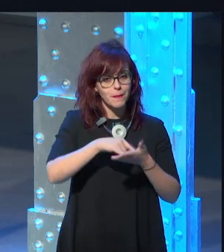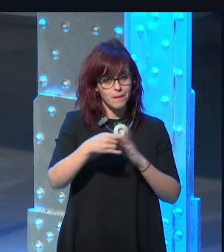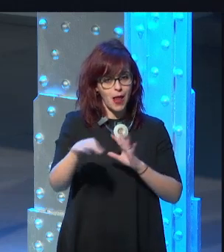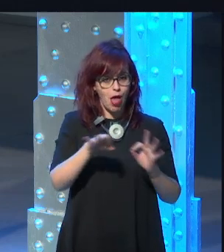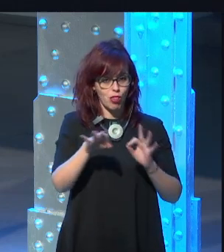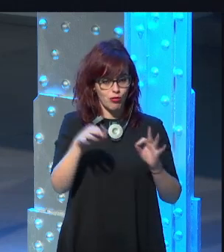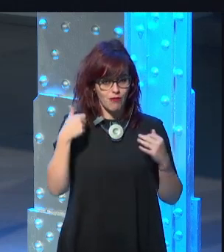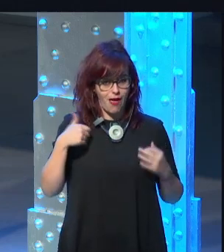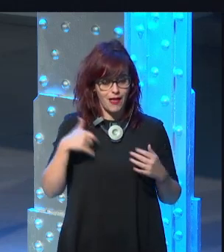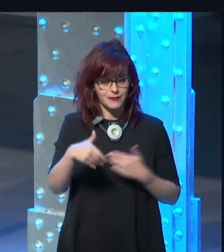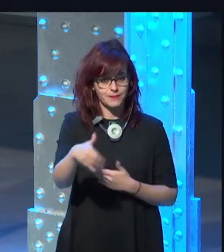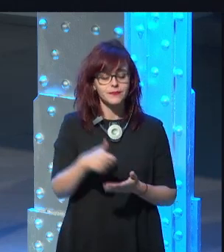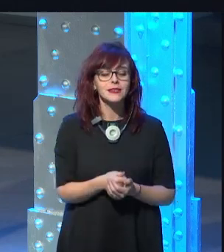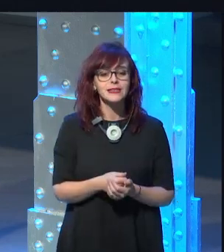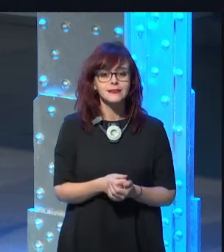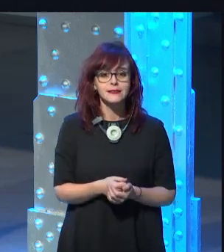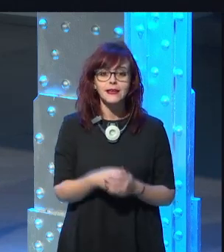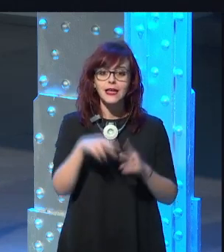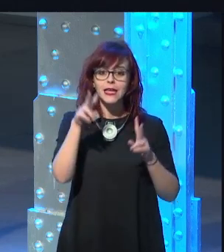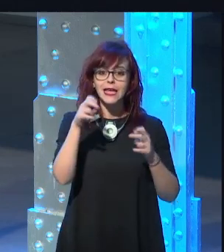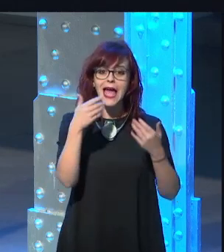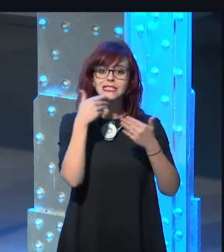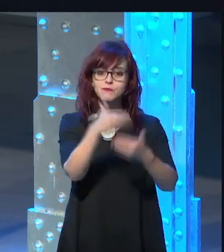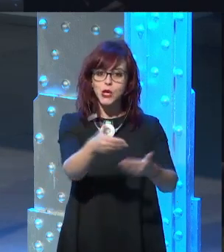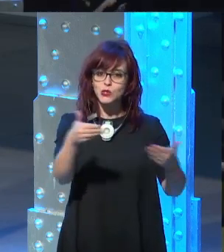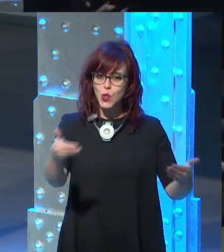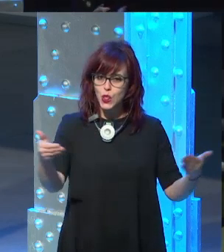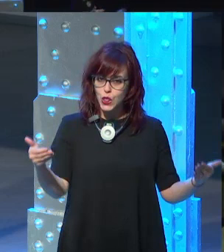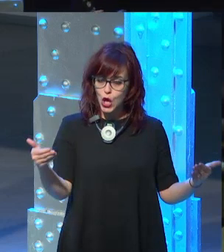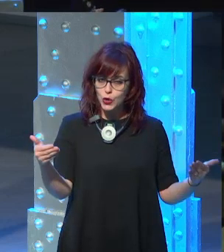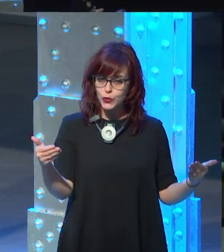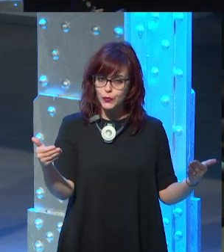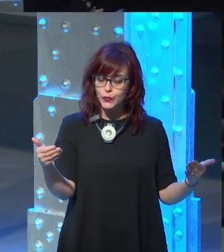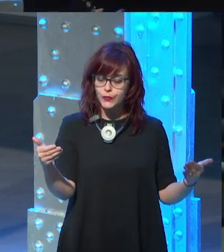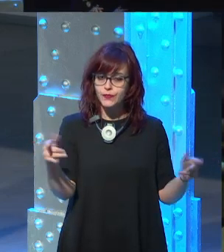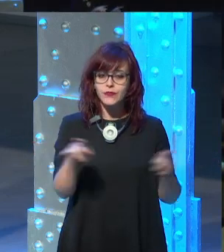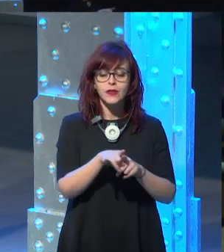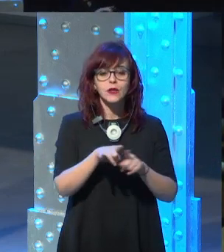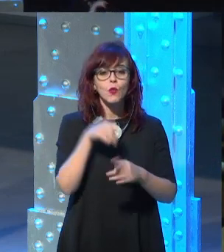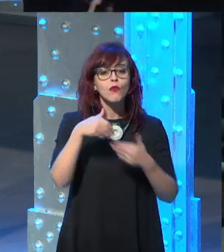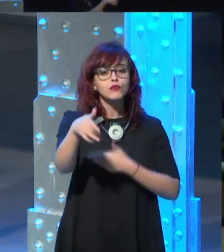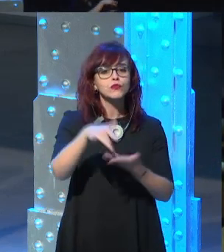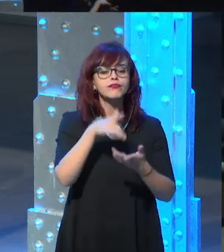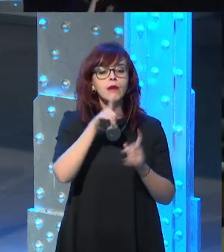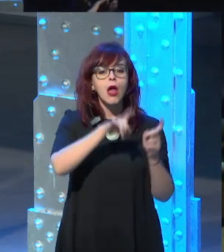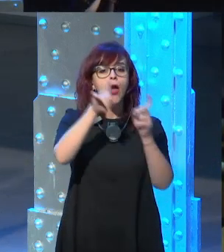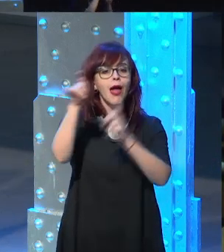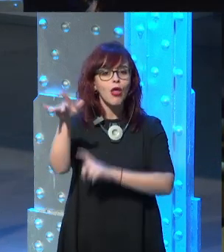planificado. ¿Y la exposición? ¿Cuál es el siguiente punto en el que vamos a poder